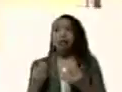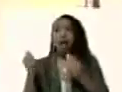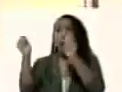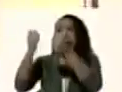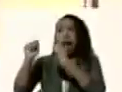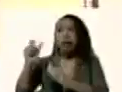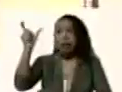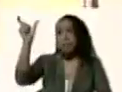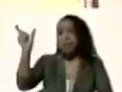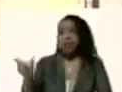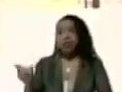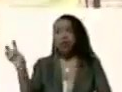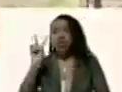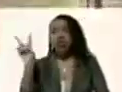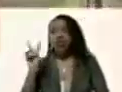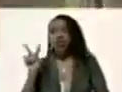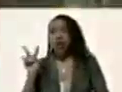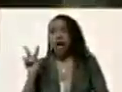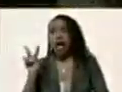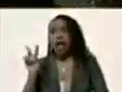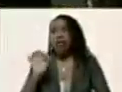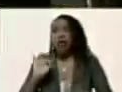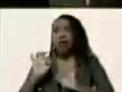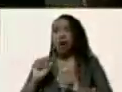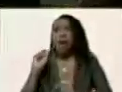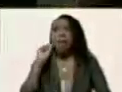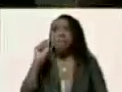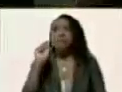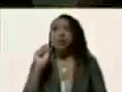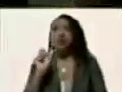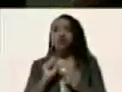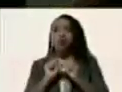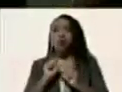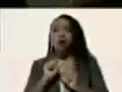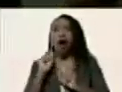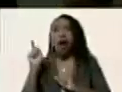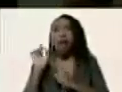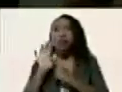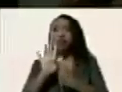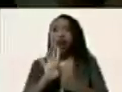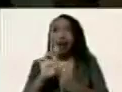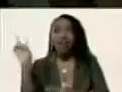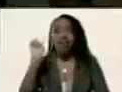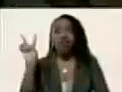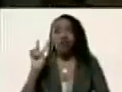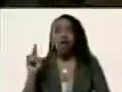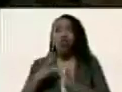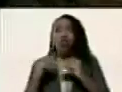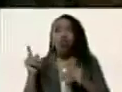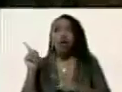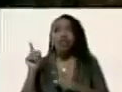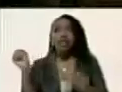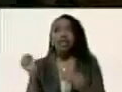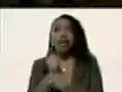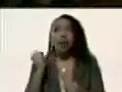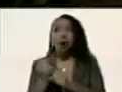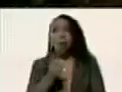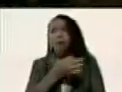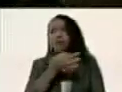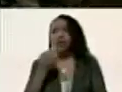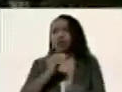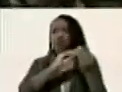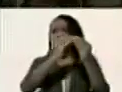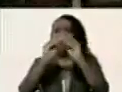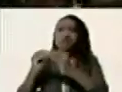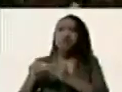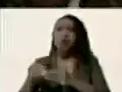el talento de Venezuela, y aquí estamos desde Punto Fijo para mostrarle a Venezuela toda esta obra maravillosa de recuperación